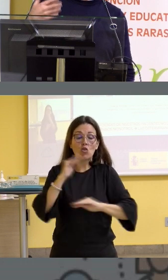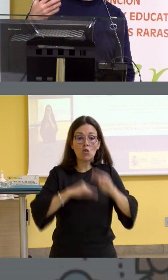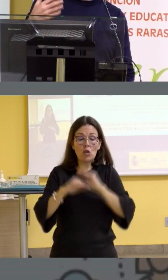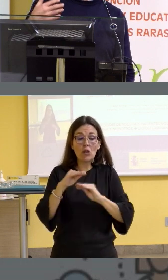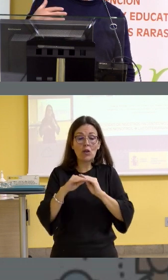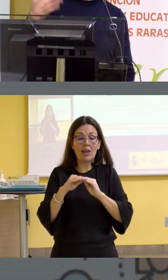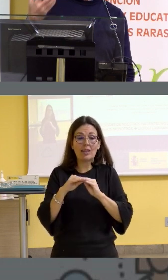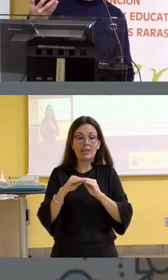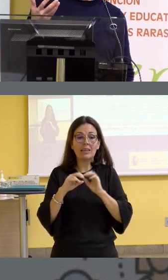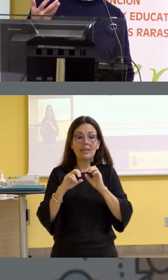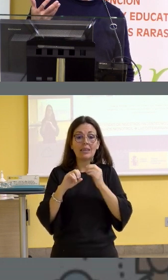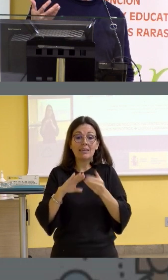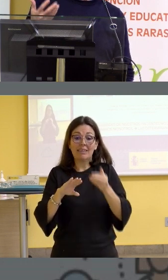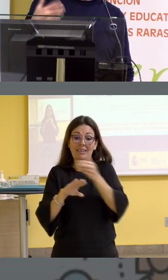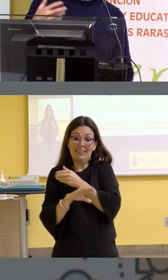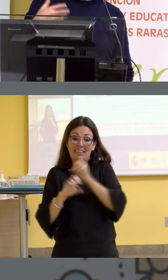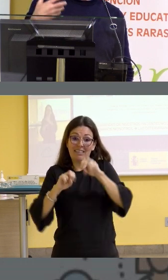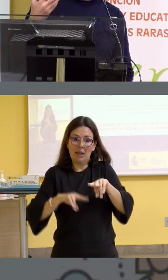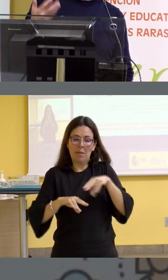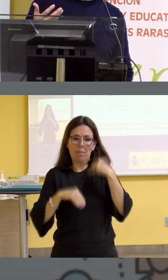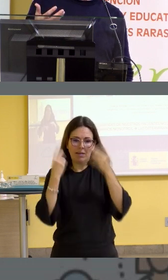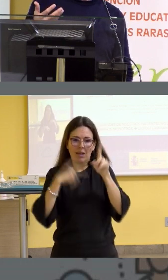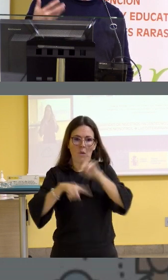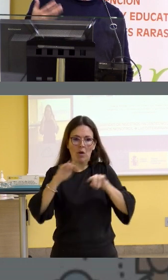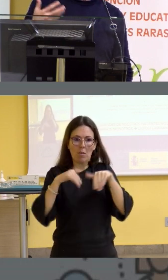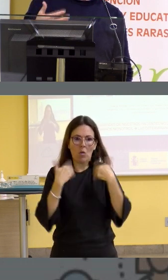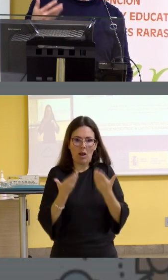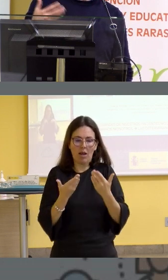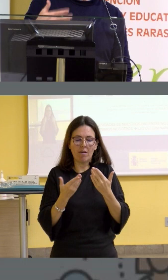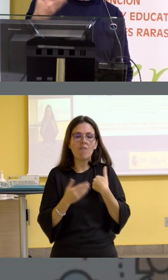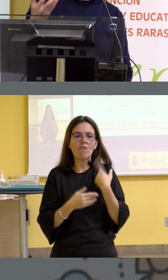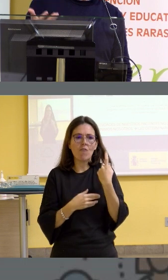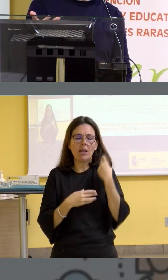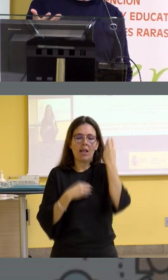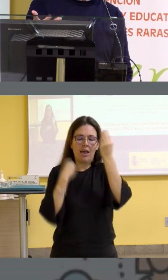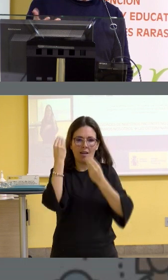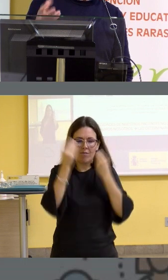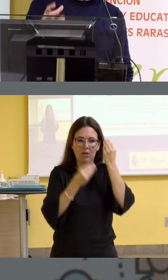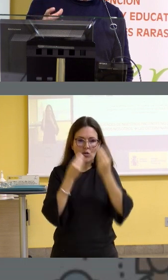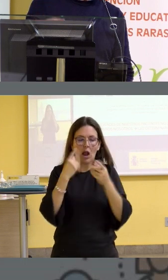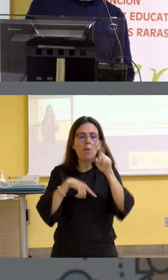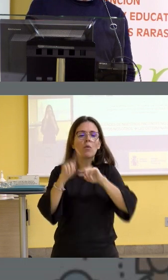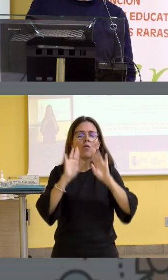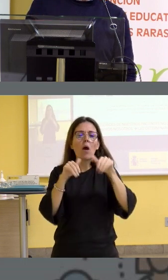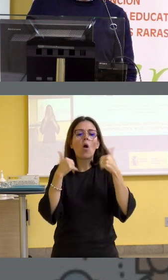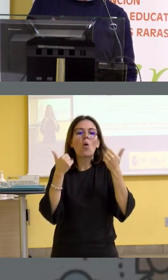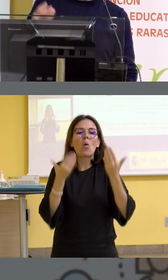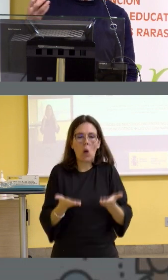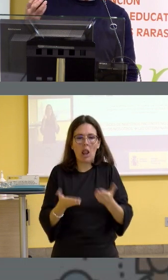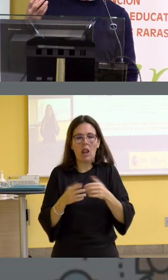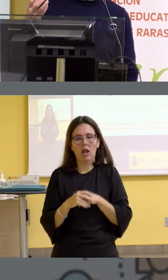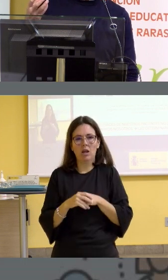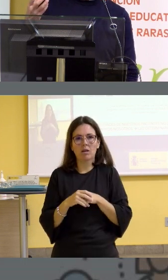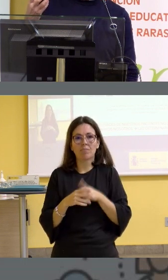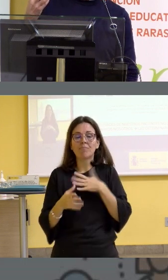haberse planteado cuál es el problema que reflexiones profundas acerca de cuál es el problema. ¿Qué quiero decir con esto?